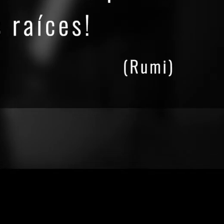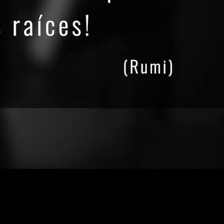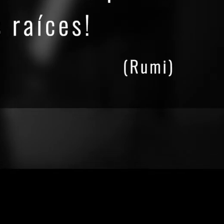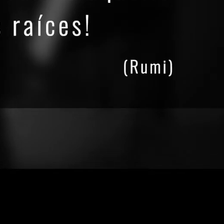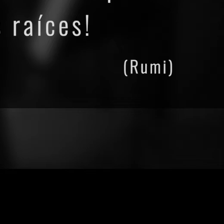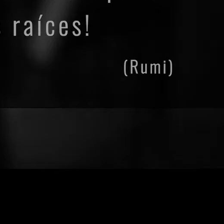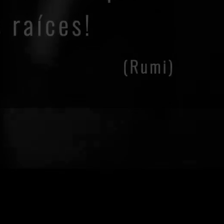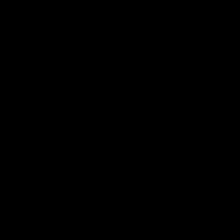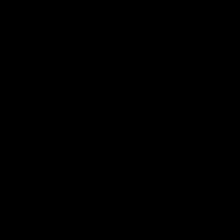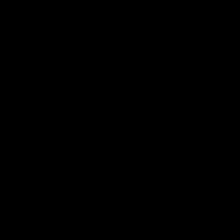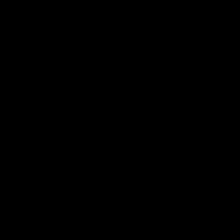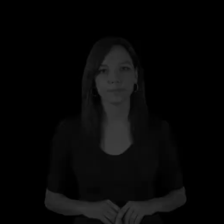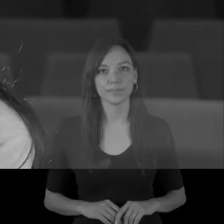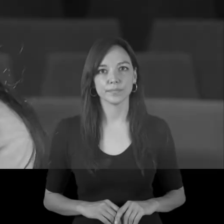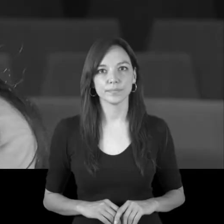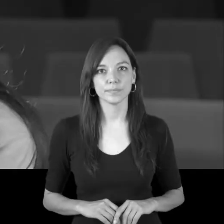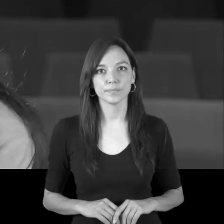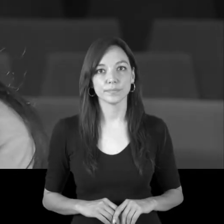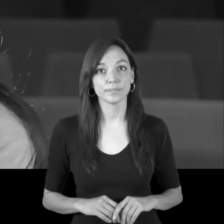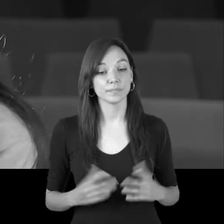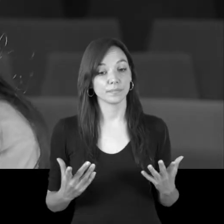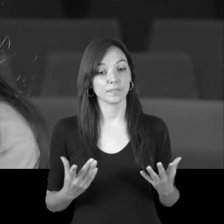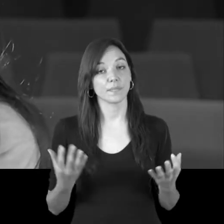aquello que solo aparece entre las raíces. Rumi.